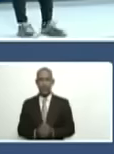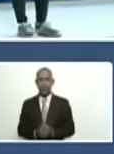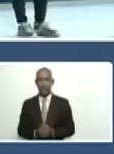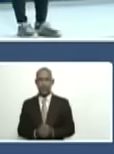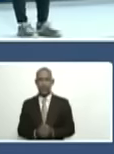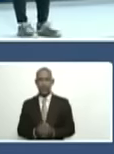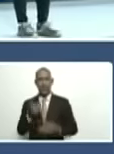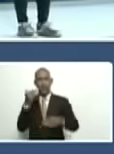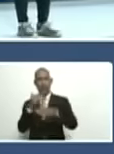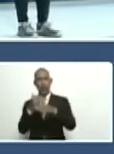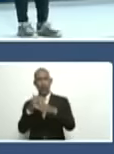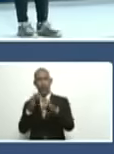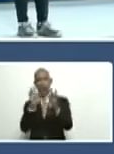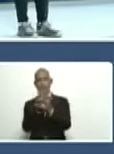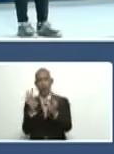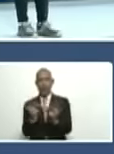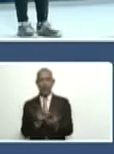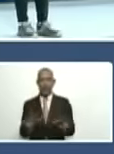Igualmente,